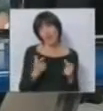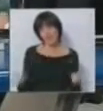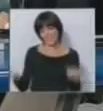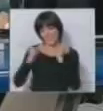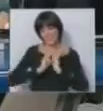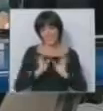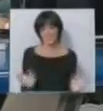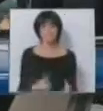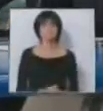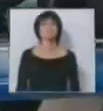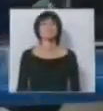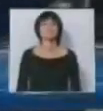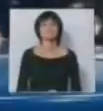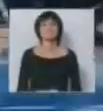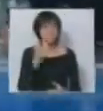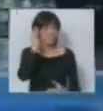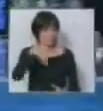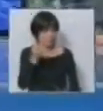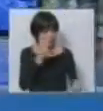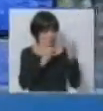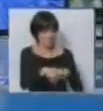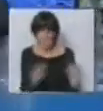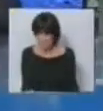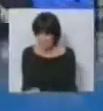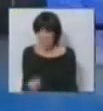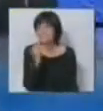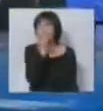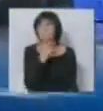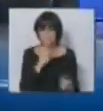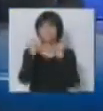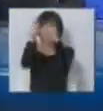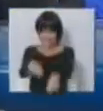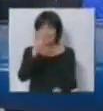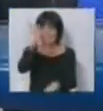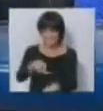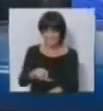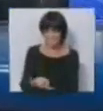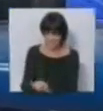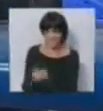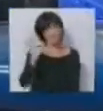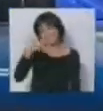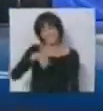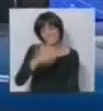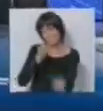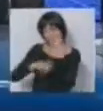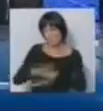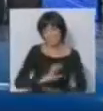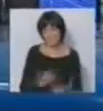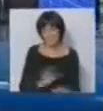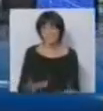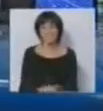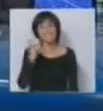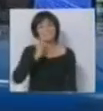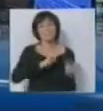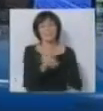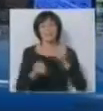esta, ¿no? Yo me conformo. Para venderla. Mirá, claro. Me la quieren regalar a mí, me la regalan. Yo la luzco 2 días, después la hago plata, ¿sabes qué? Me cambio el auto. Ahí